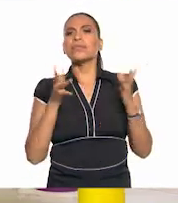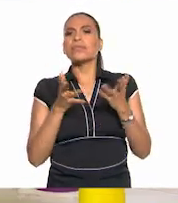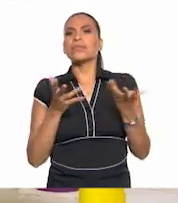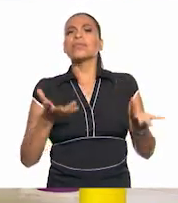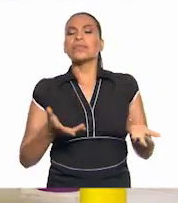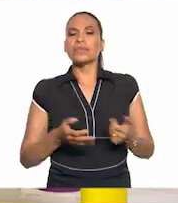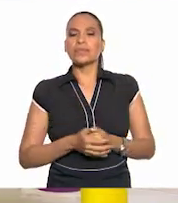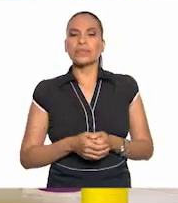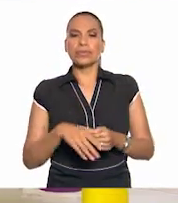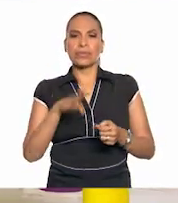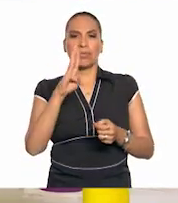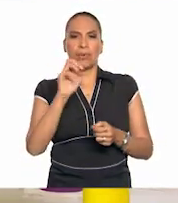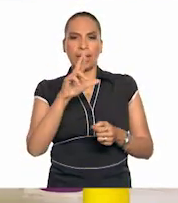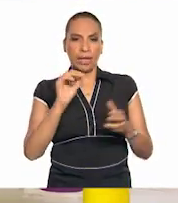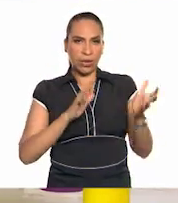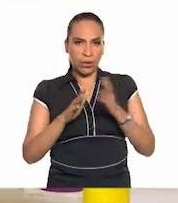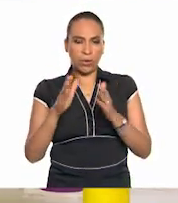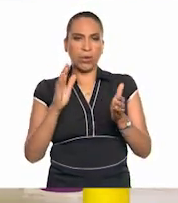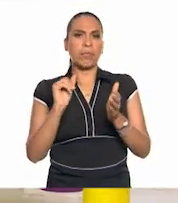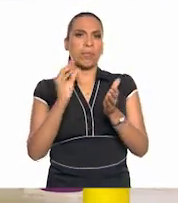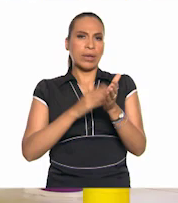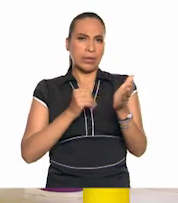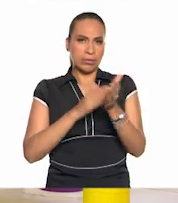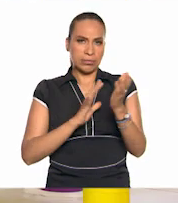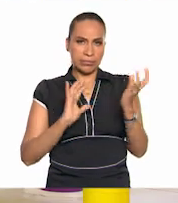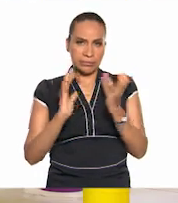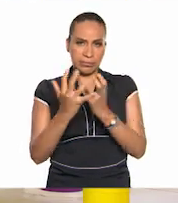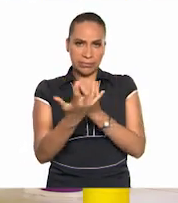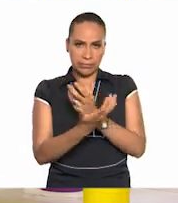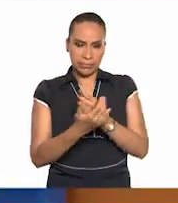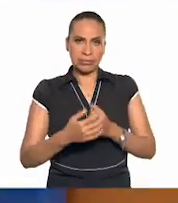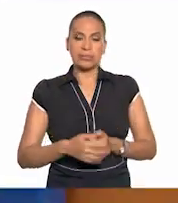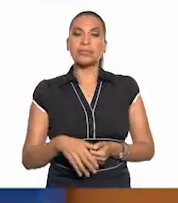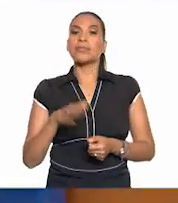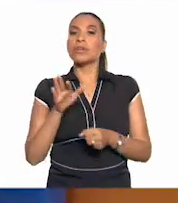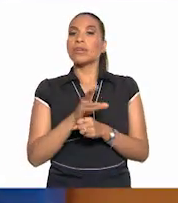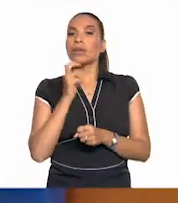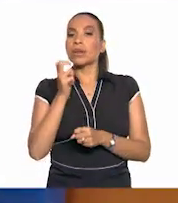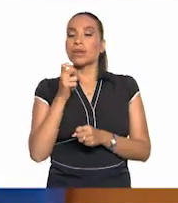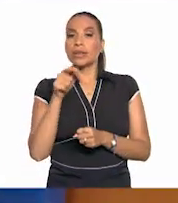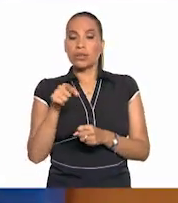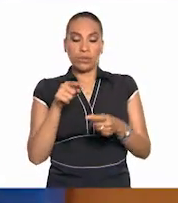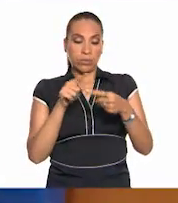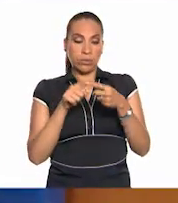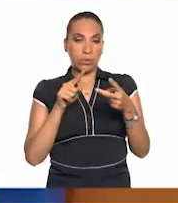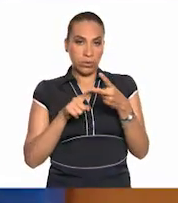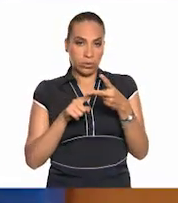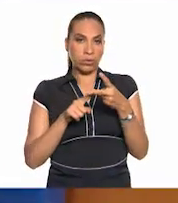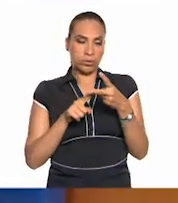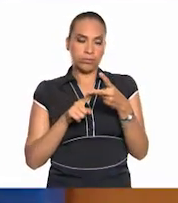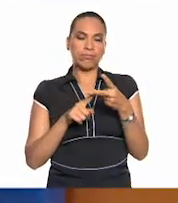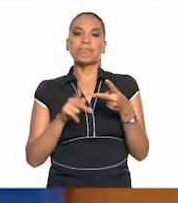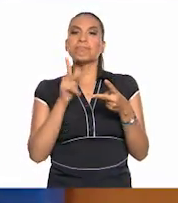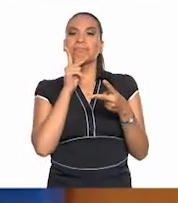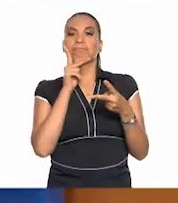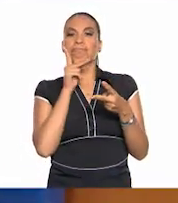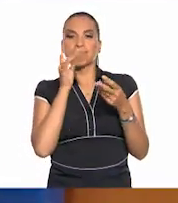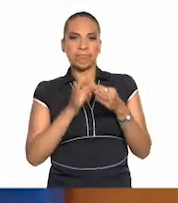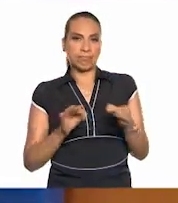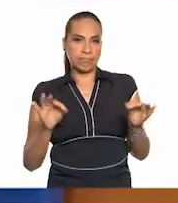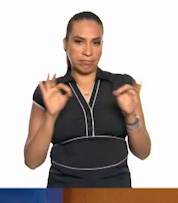de barro o cartón moldeado. Así es, entonces esas dos serían las palabras